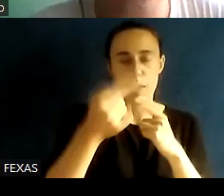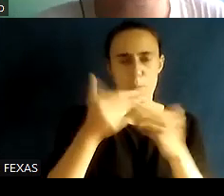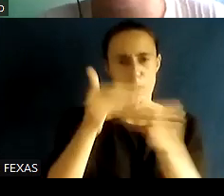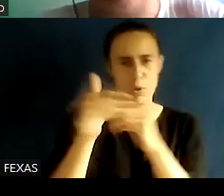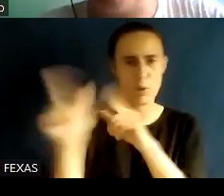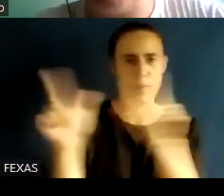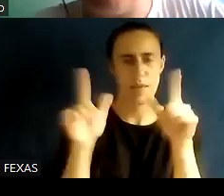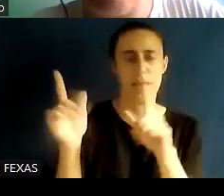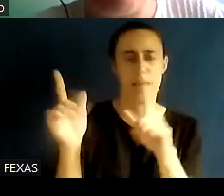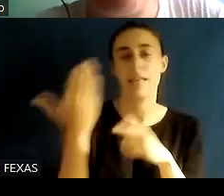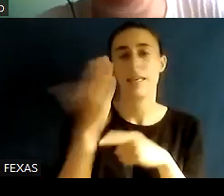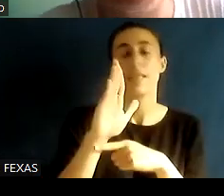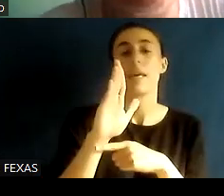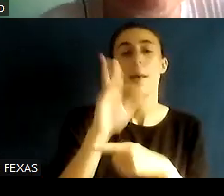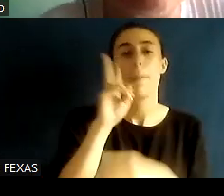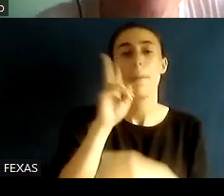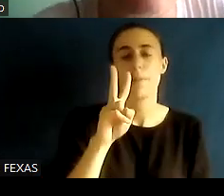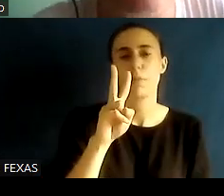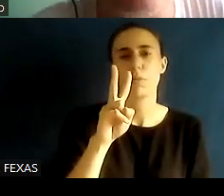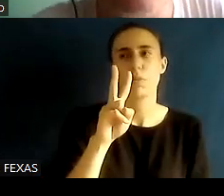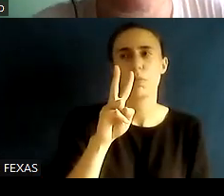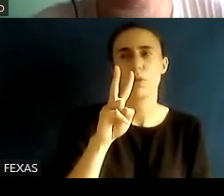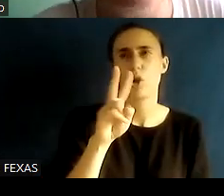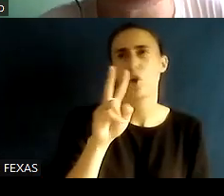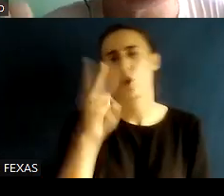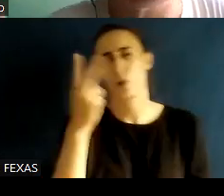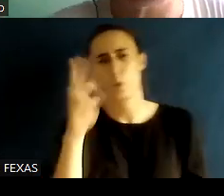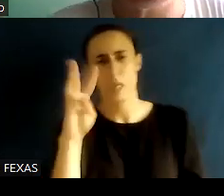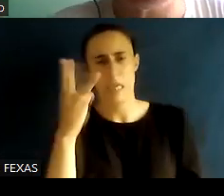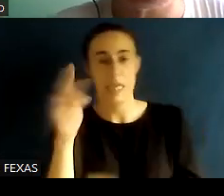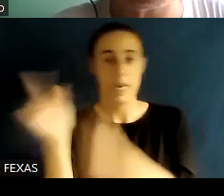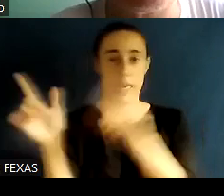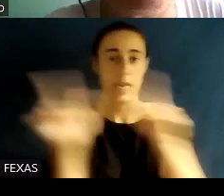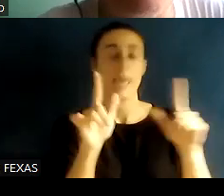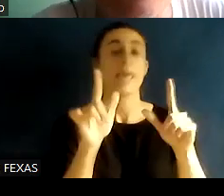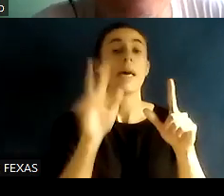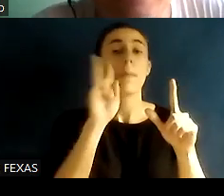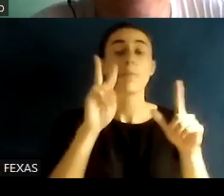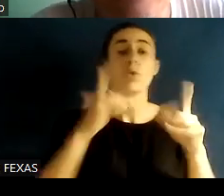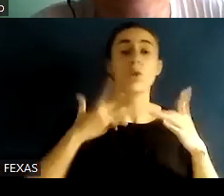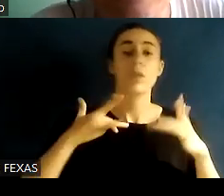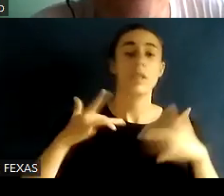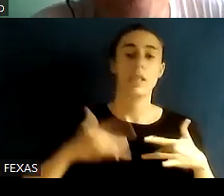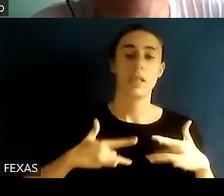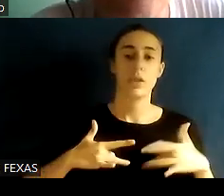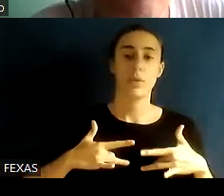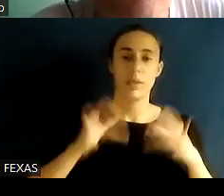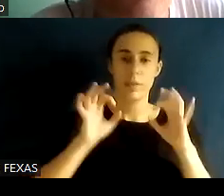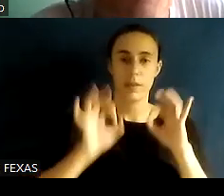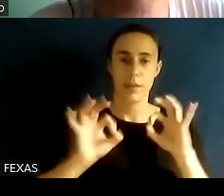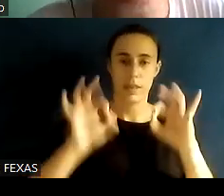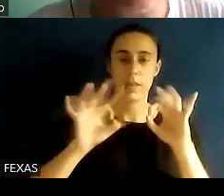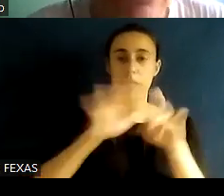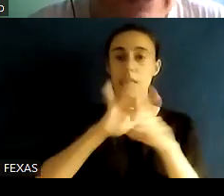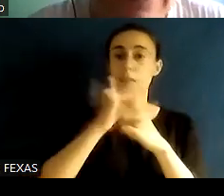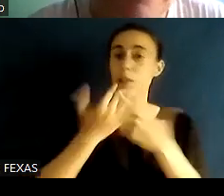o la siguiente o dos después a esta, veremos cuáles son esos síntomas que sí que han de indicarnos que estamos en un cuadro